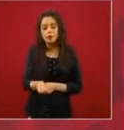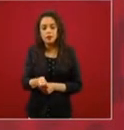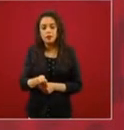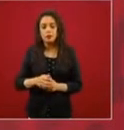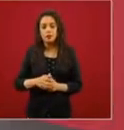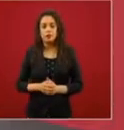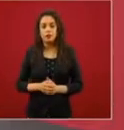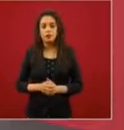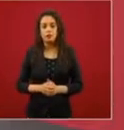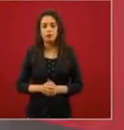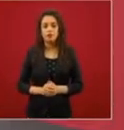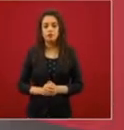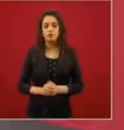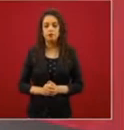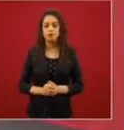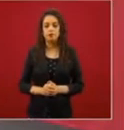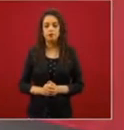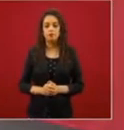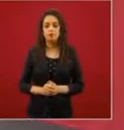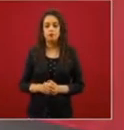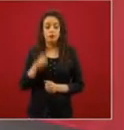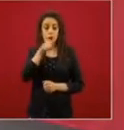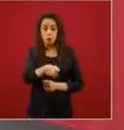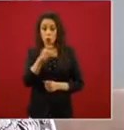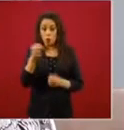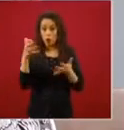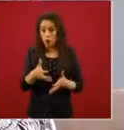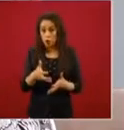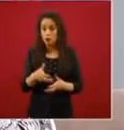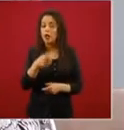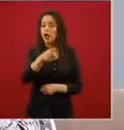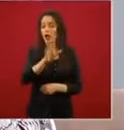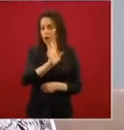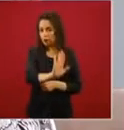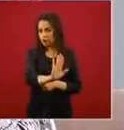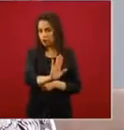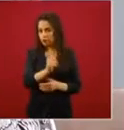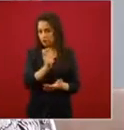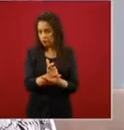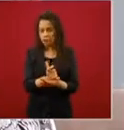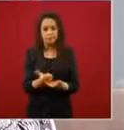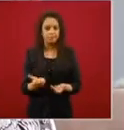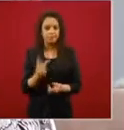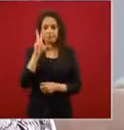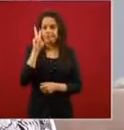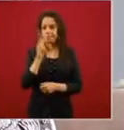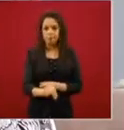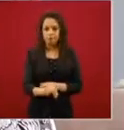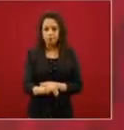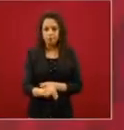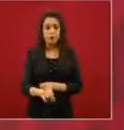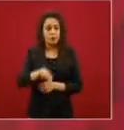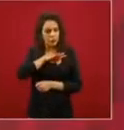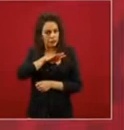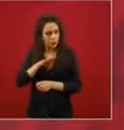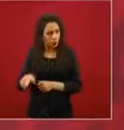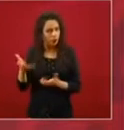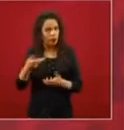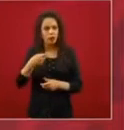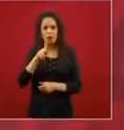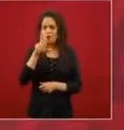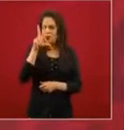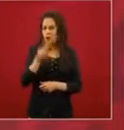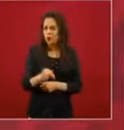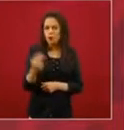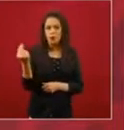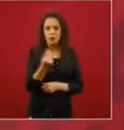de amenaza, de si no lo haces esto va a ocurrir. Desde luego que es una facultad, pero creemos que si todos